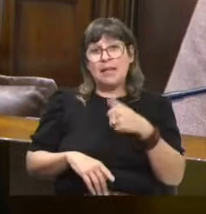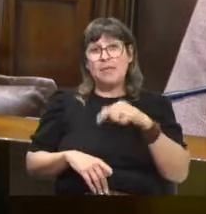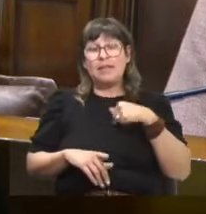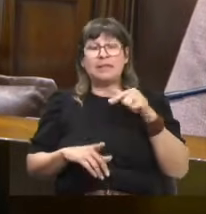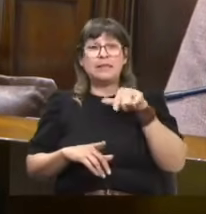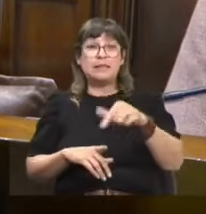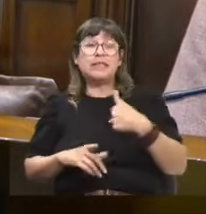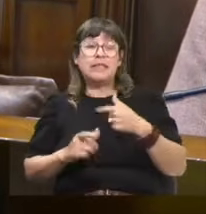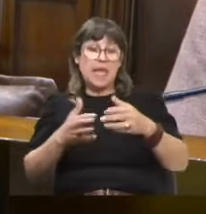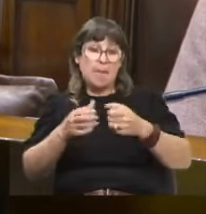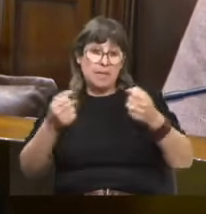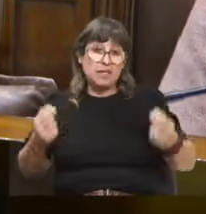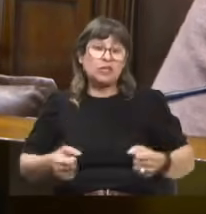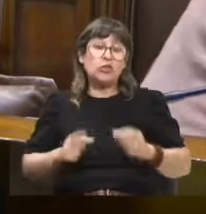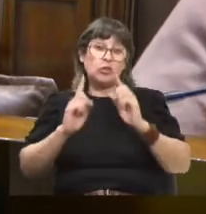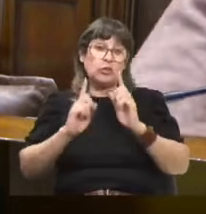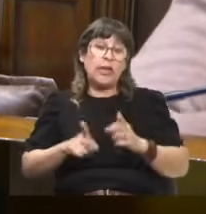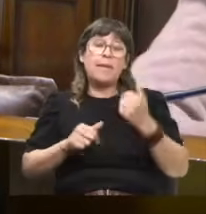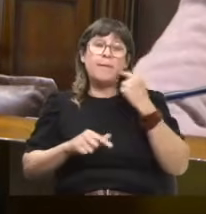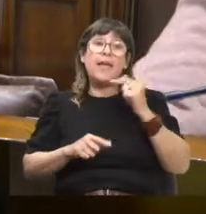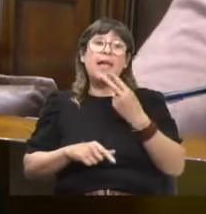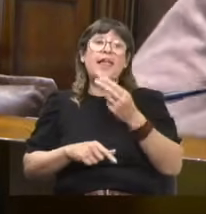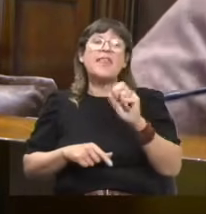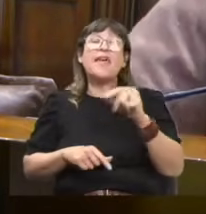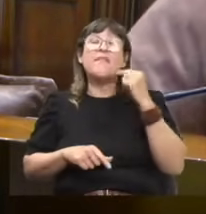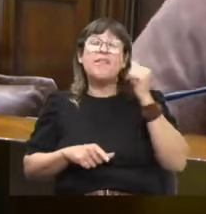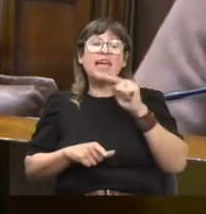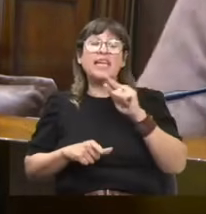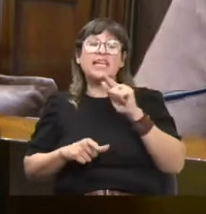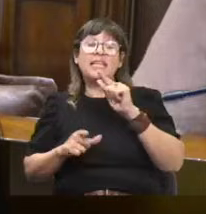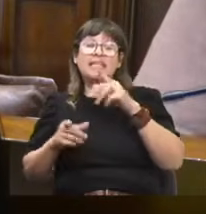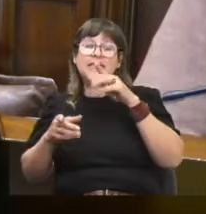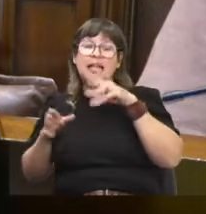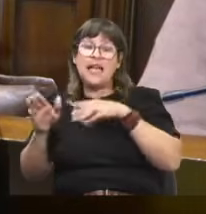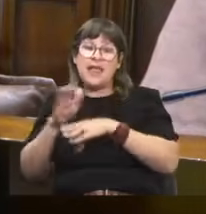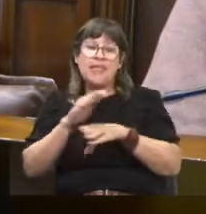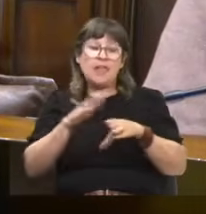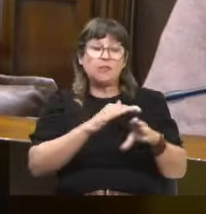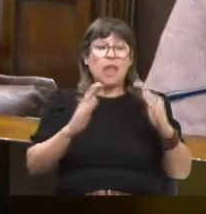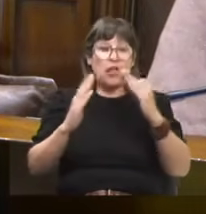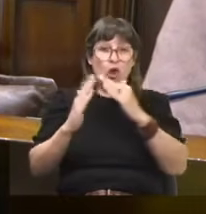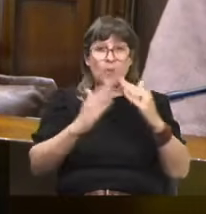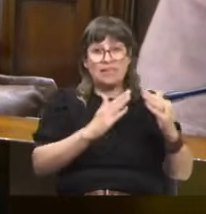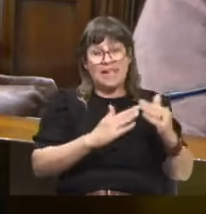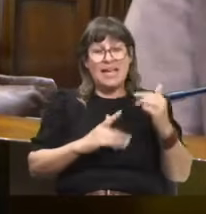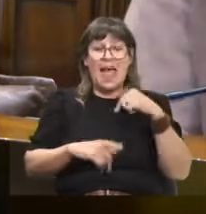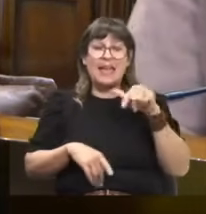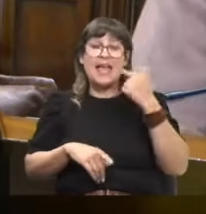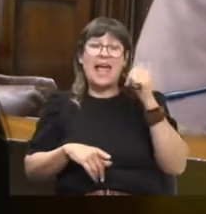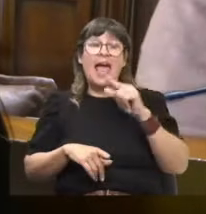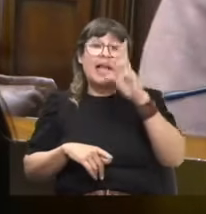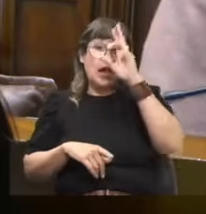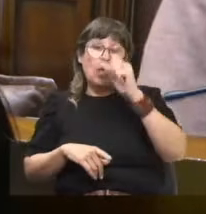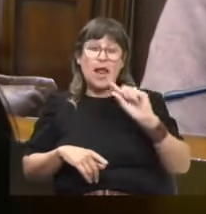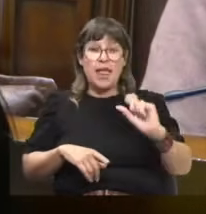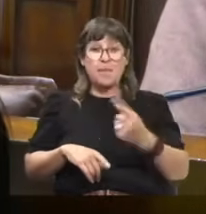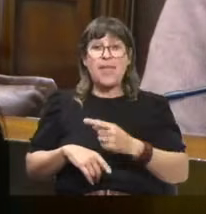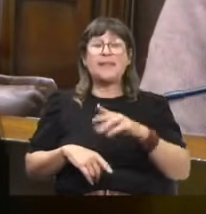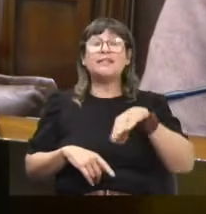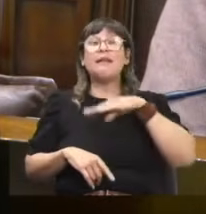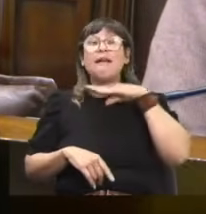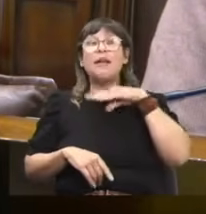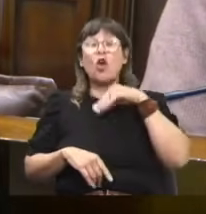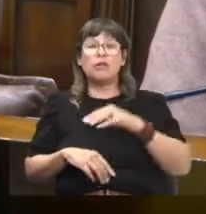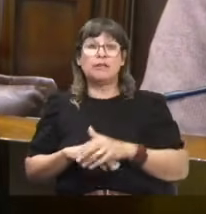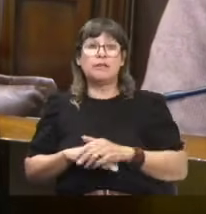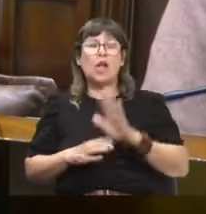la ampliación de 20 nuevos cupos de internación domiciliaria en hospitales de Las Piedras y Canelones.